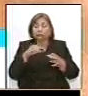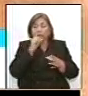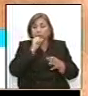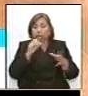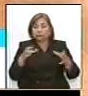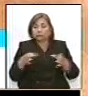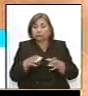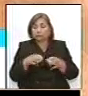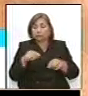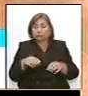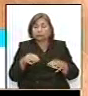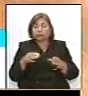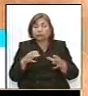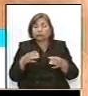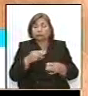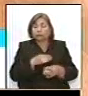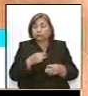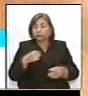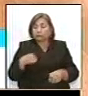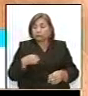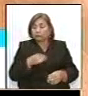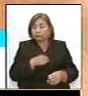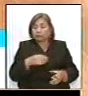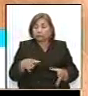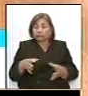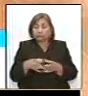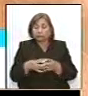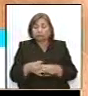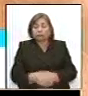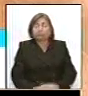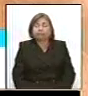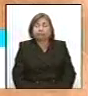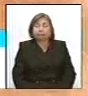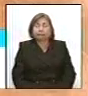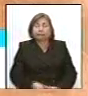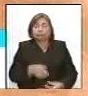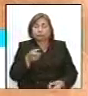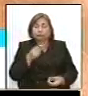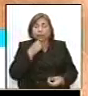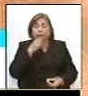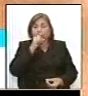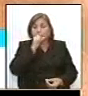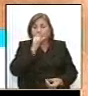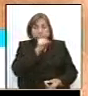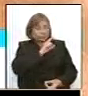celebró acá en la comisión, cuando declaró que